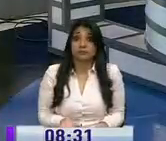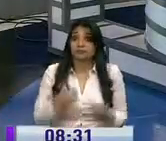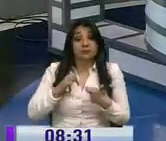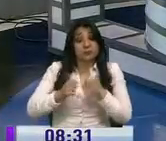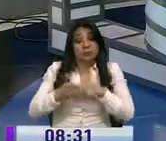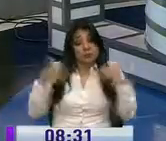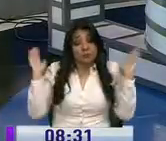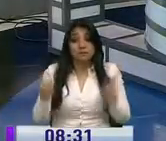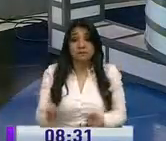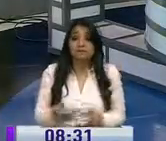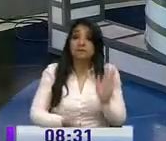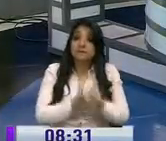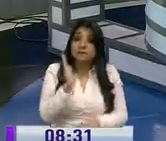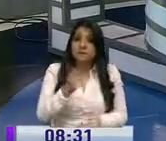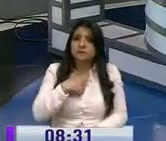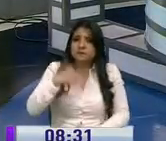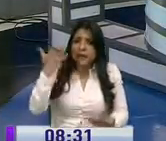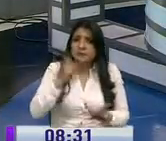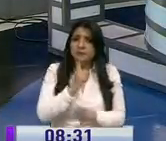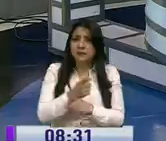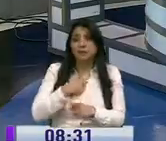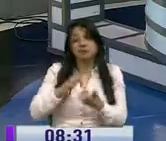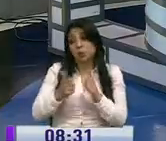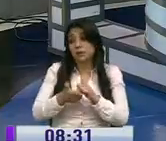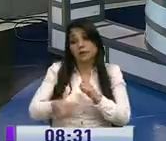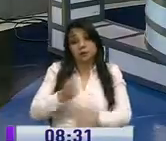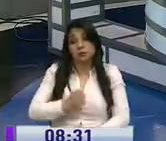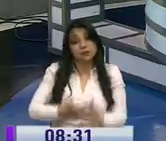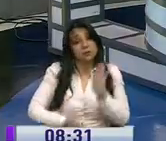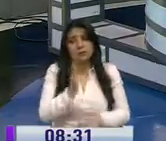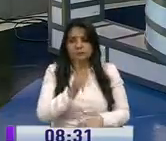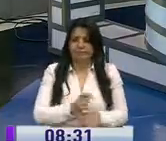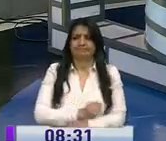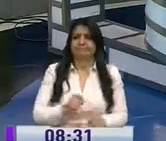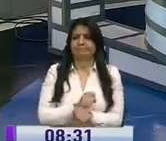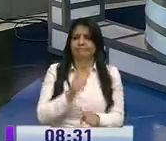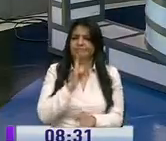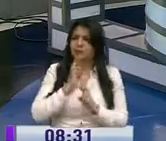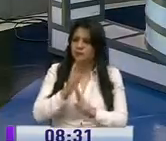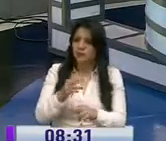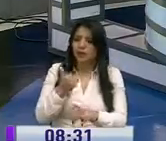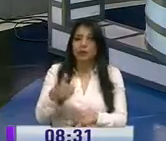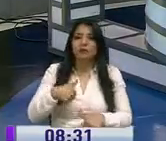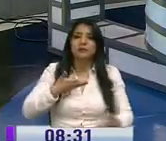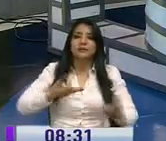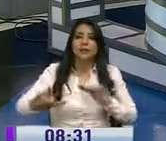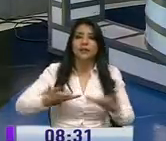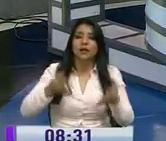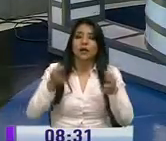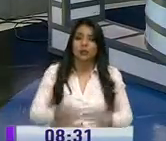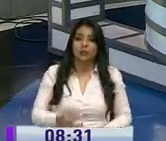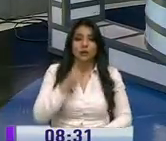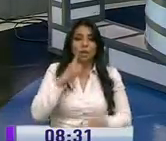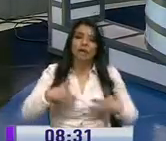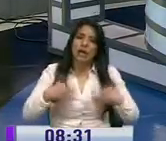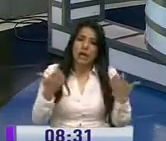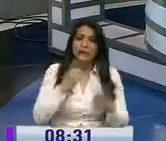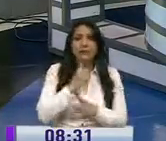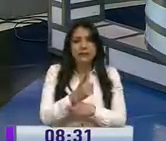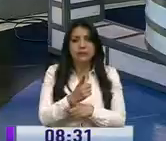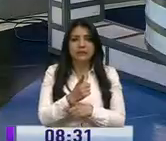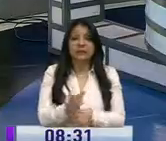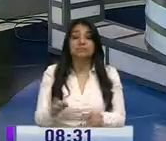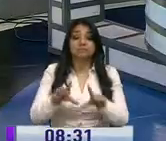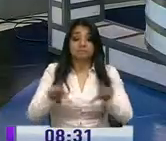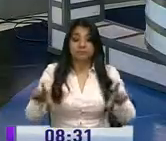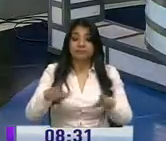dicen. Y así, bravísimo, no hay problema, señor, así. Y yo estaba en una tienda que un vecino le reclamaba porque llegaba,